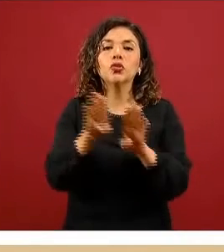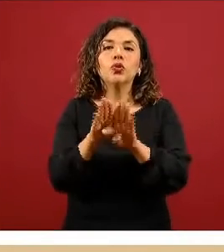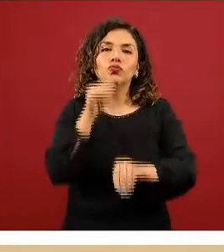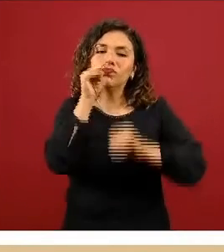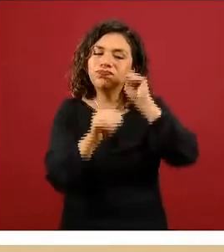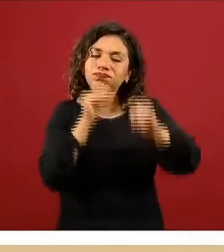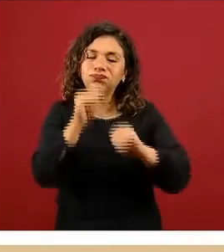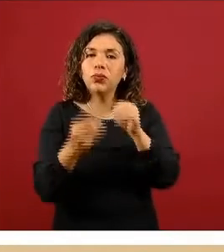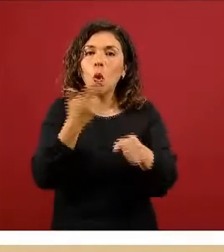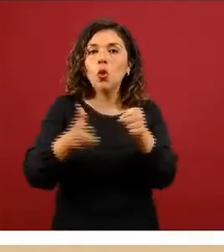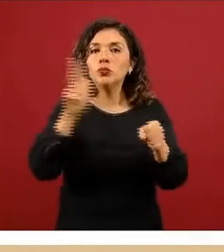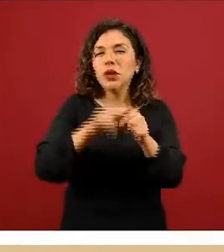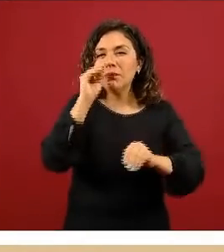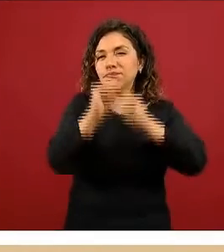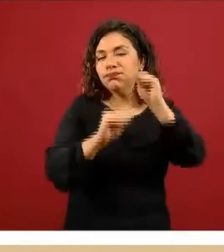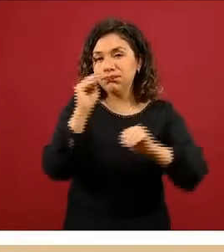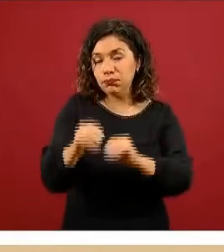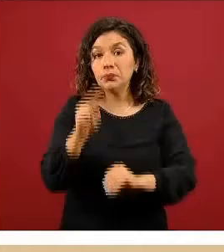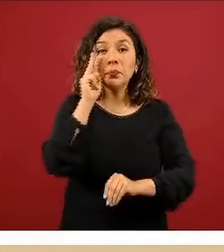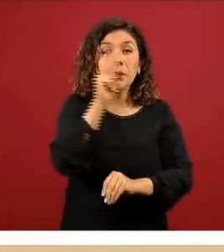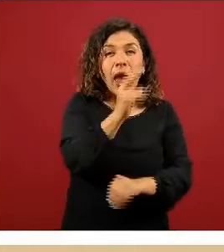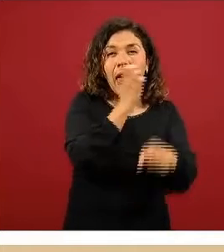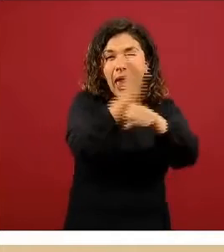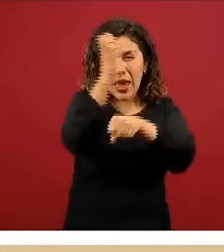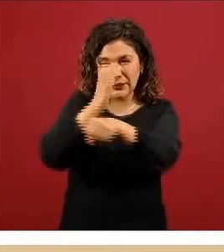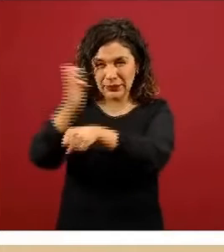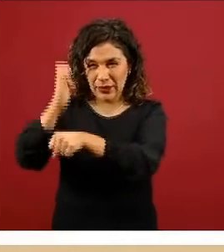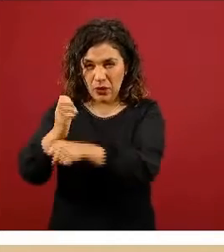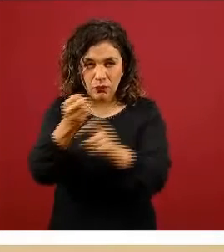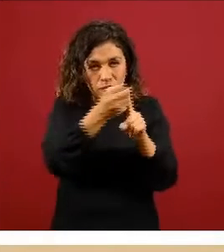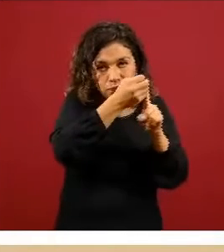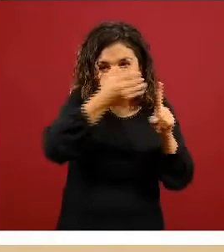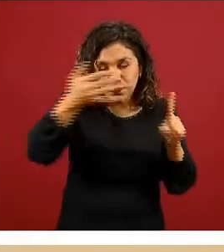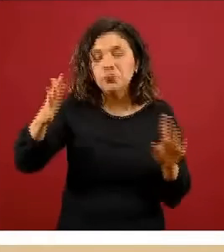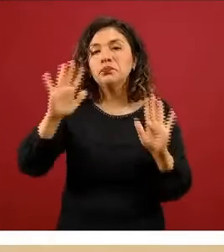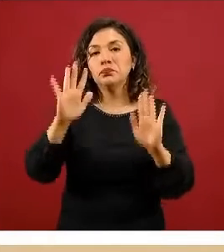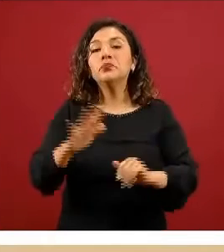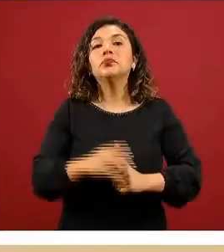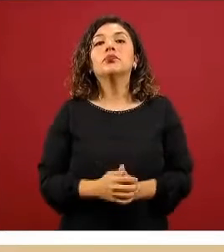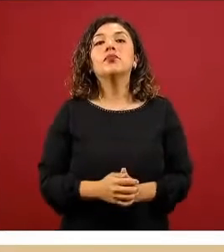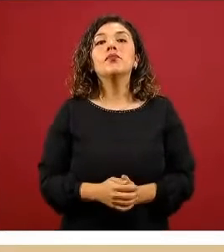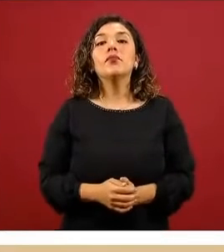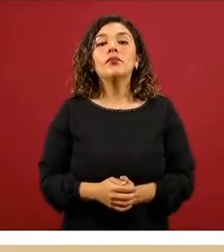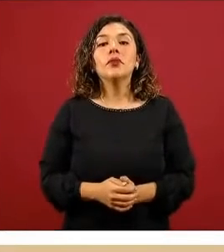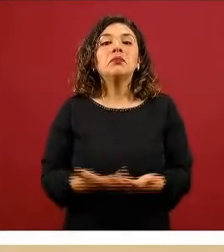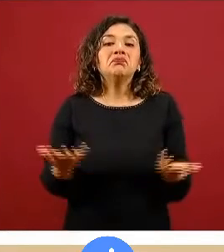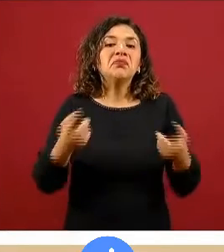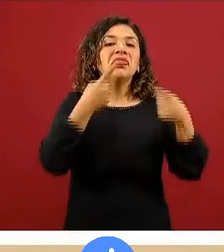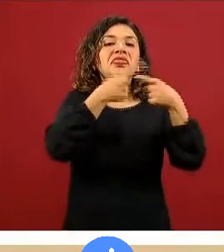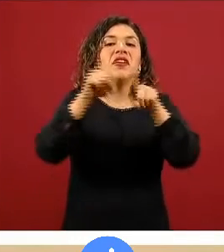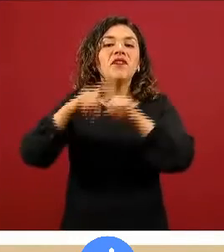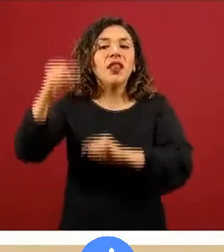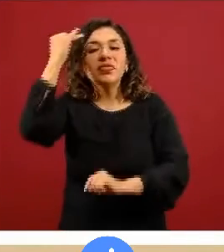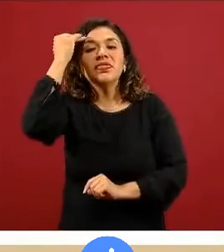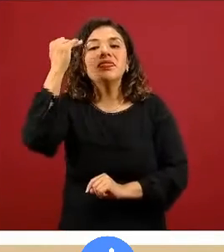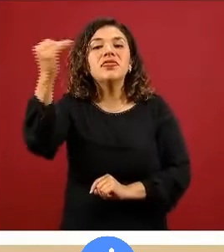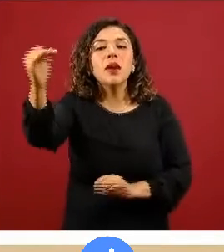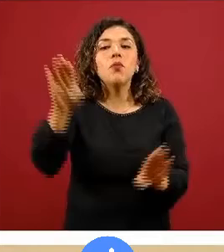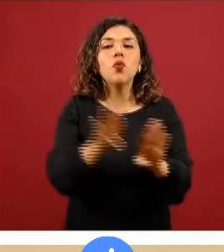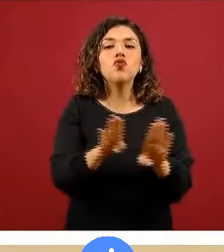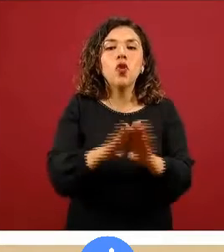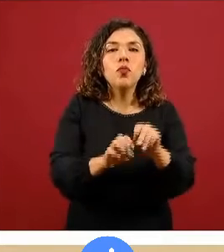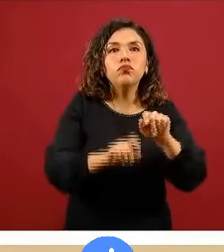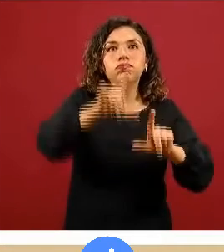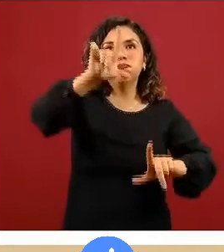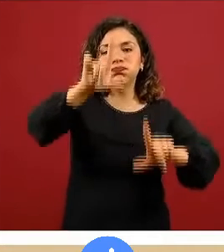reconversión hospitalaria. Cuando lo vemos por entidad federativa, vemos cómo varía en el tiempo la representación